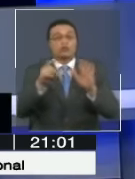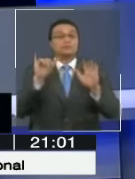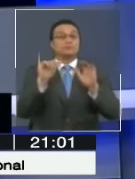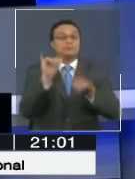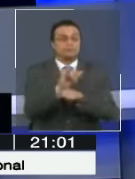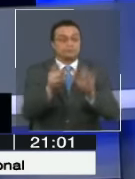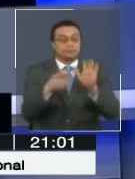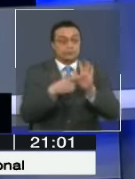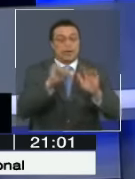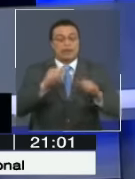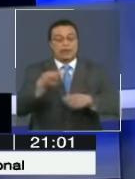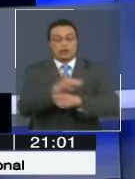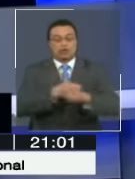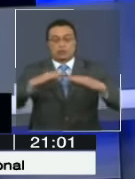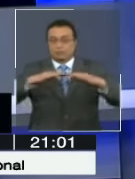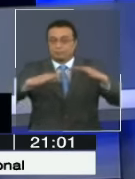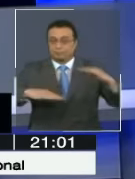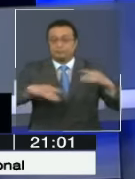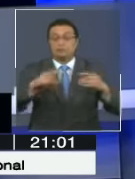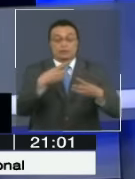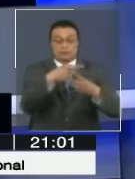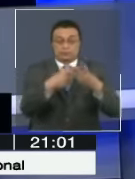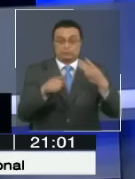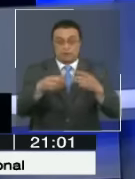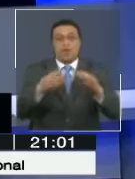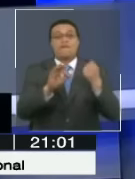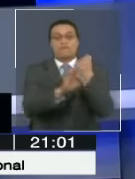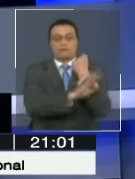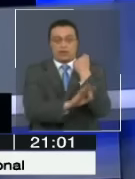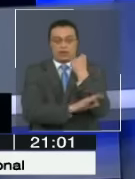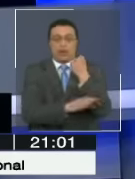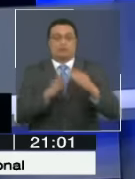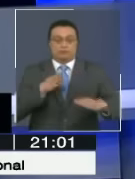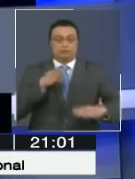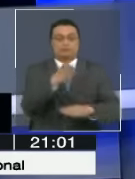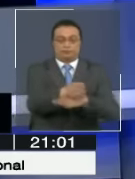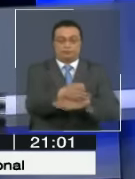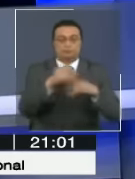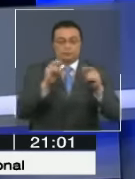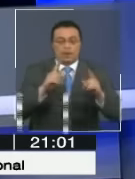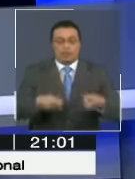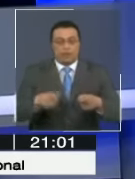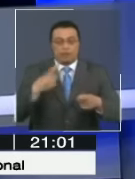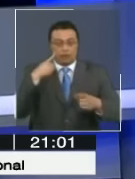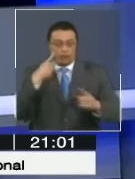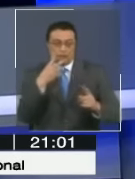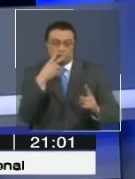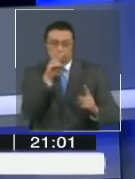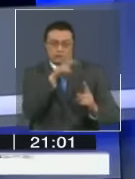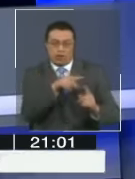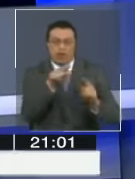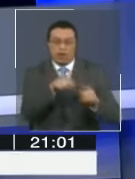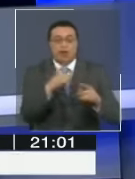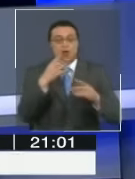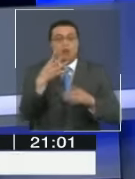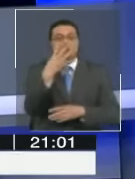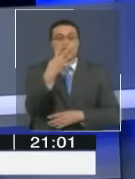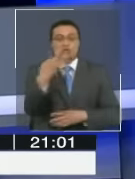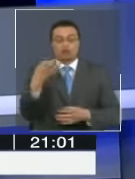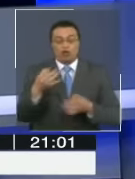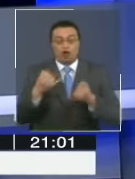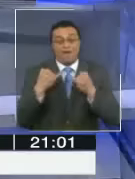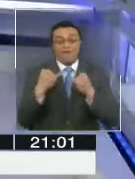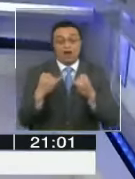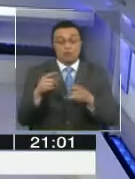tributarios y negociación incompatible, declaró ante los fiscales Carlos Gajardo y Pablo Norambuena, quienes deben determinar si los más de 400 informes